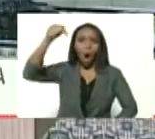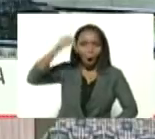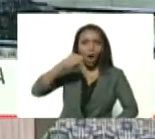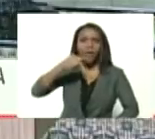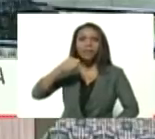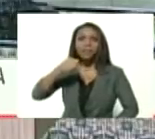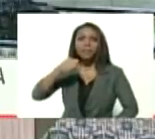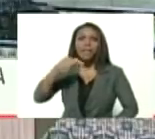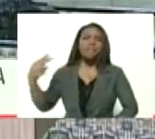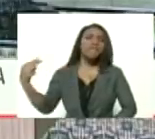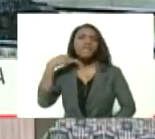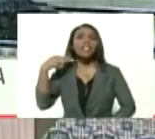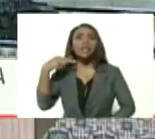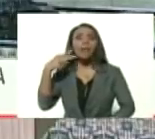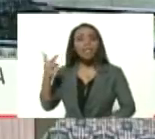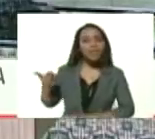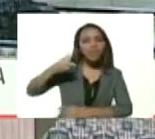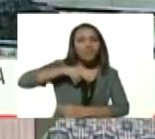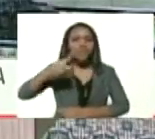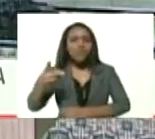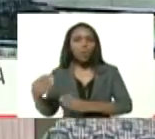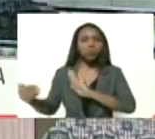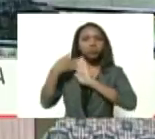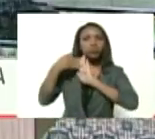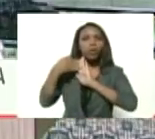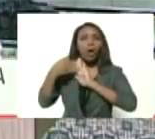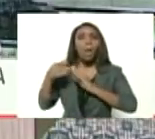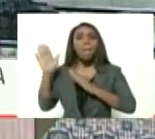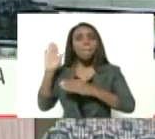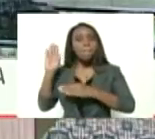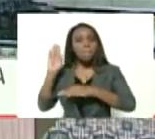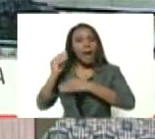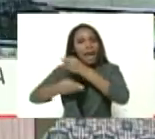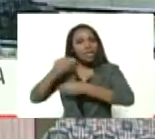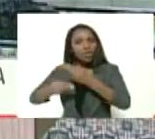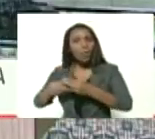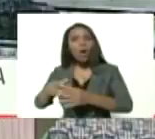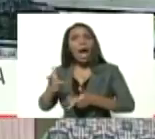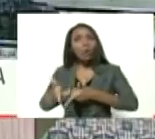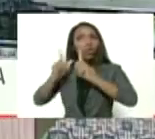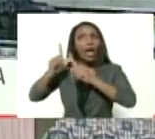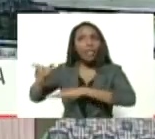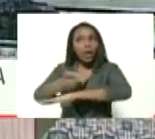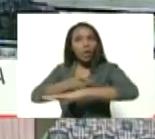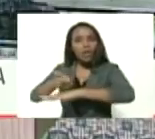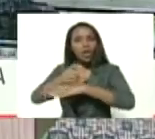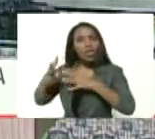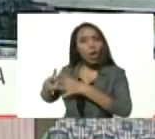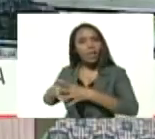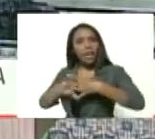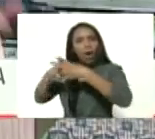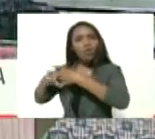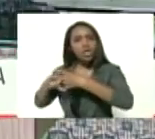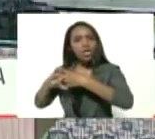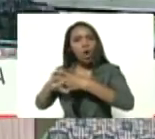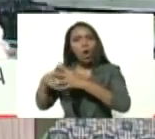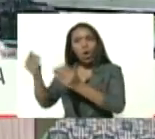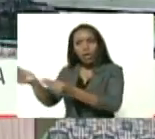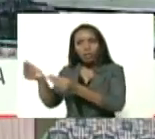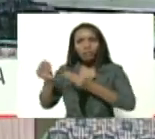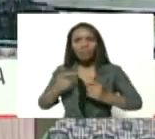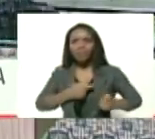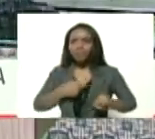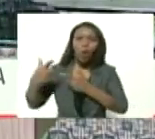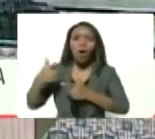víctima de delitos de lesa humanidad cometidos por las autoridades del gobierno de los Estados Unidos, lo que nos llevó